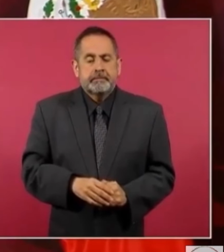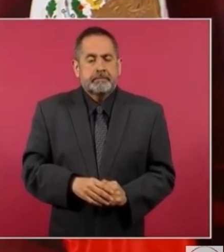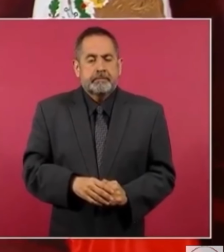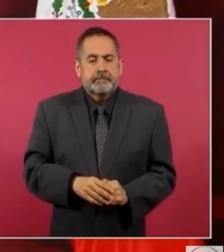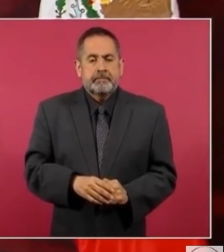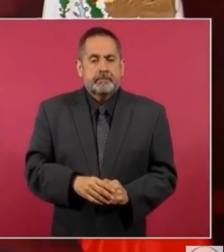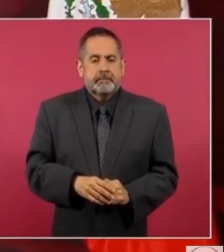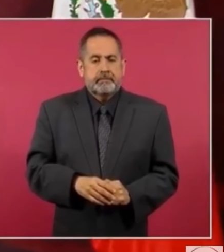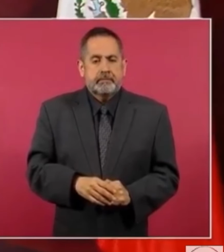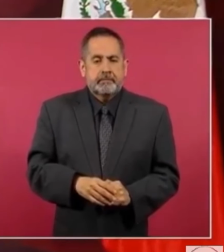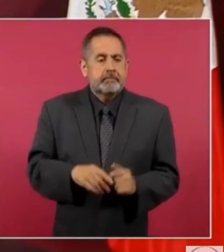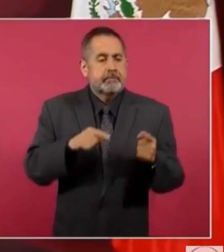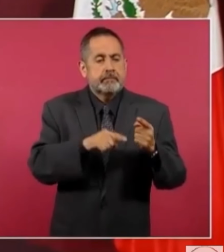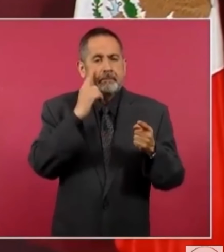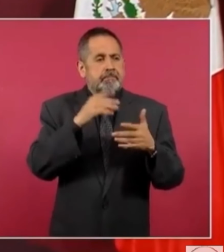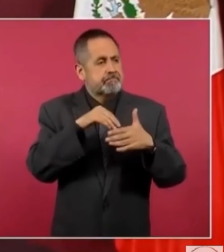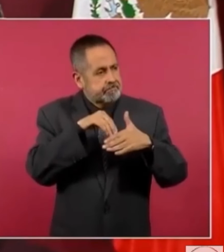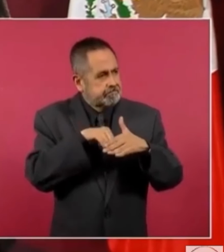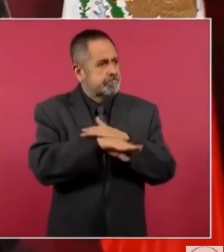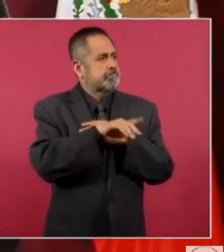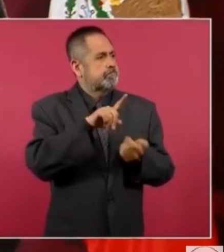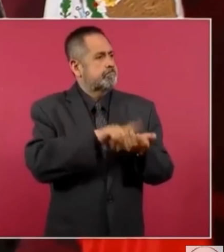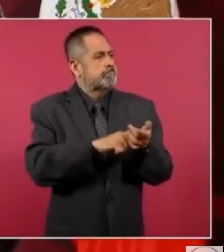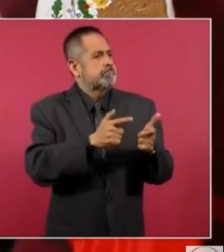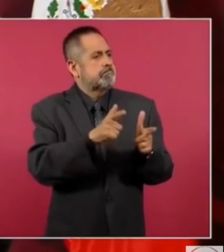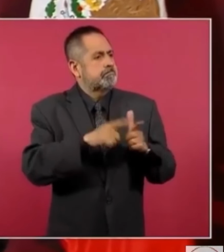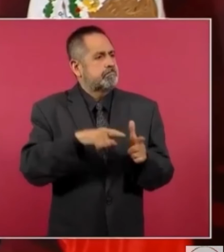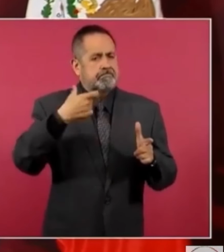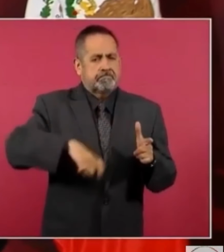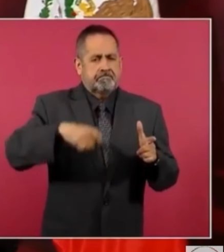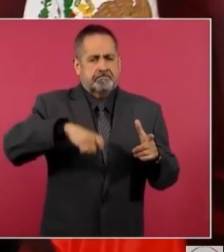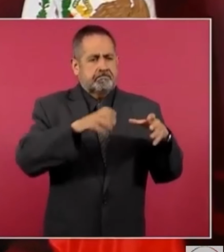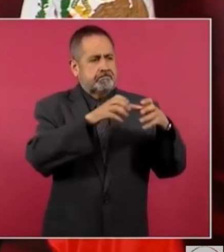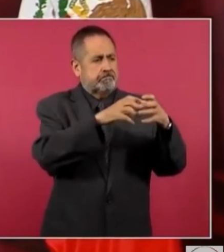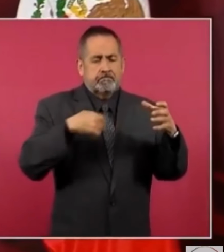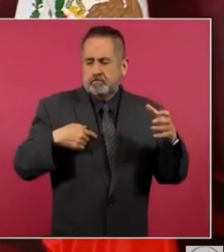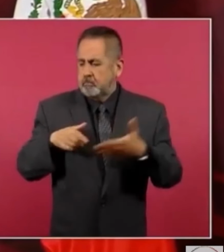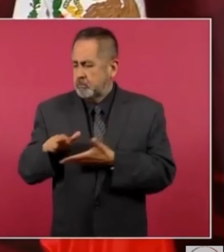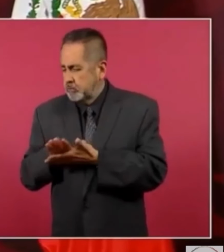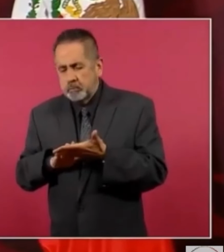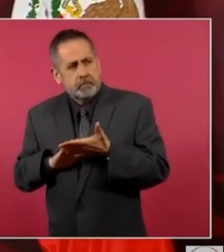a la aristocracia de aquel entonces.